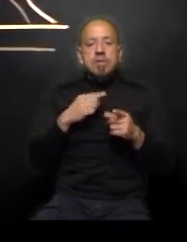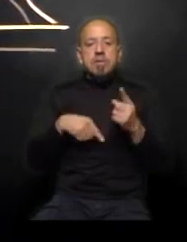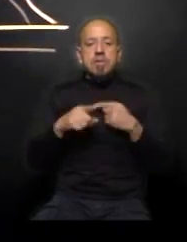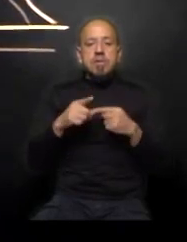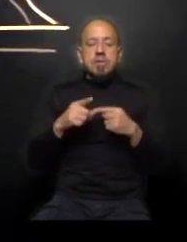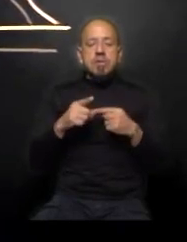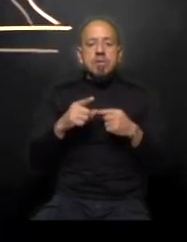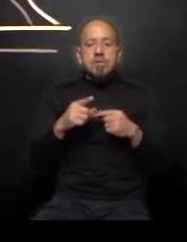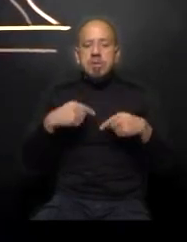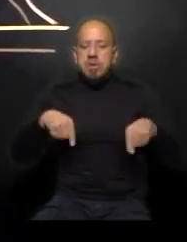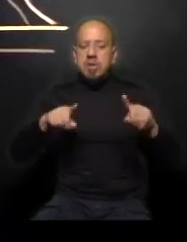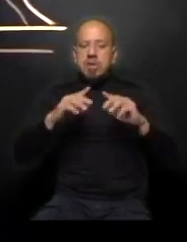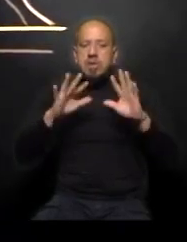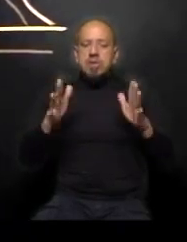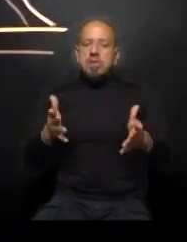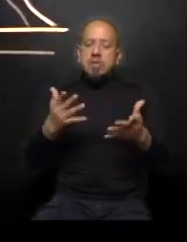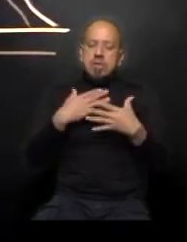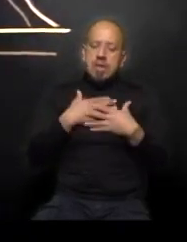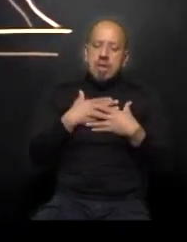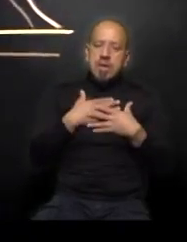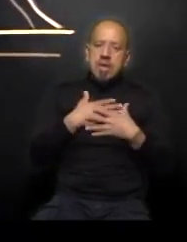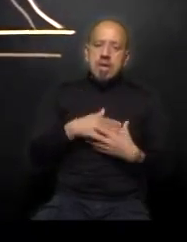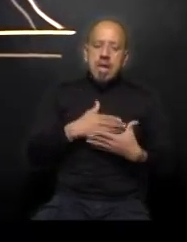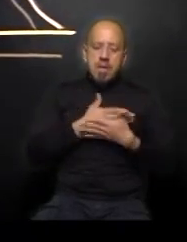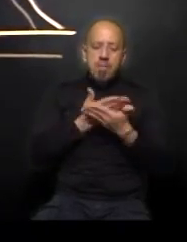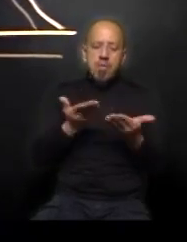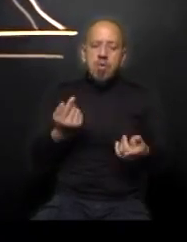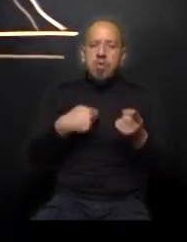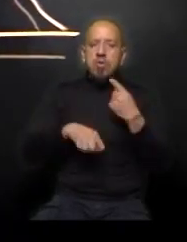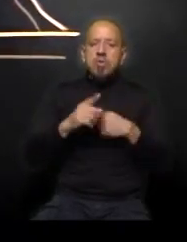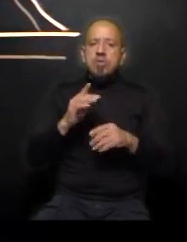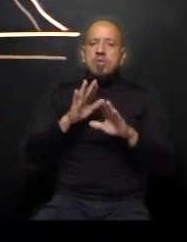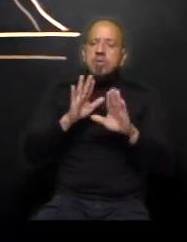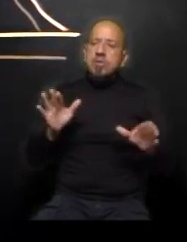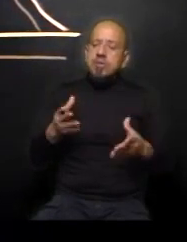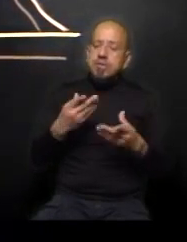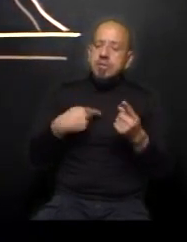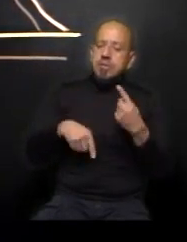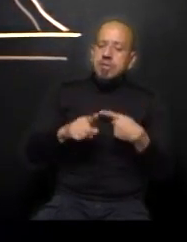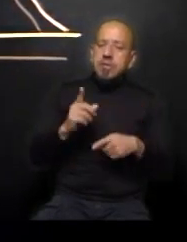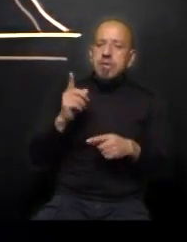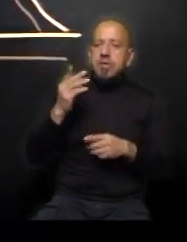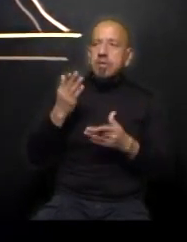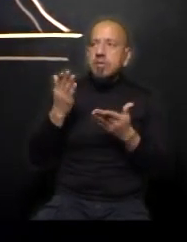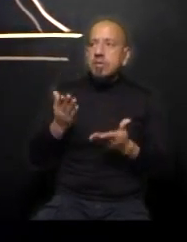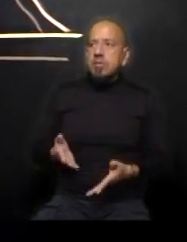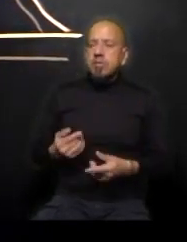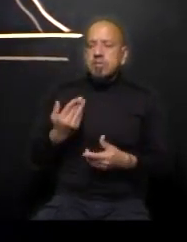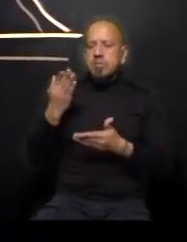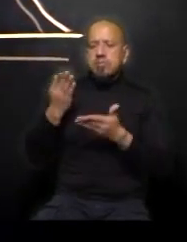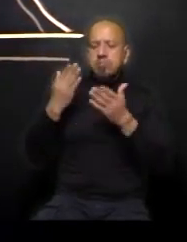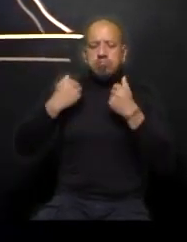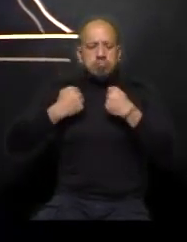ese rígido cielo de amor más expansiva en cauta ternura pero el impasible semblante de su